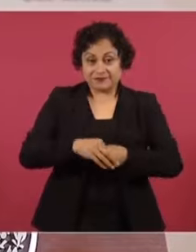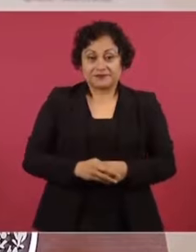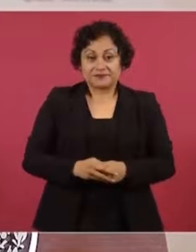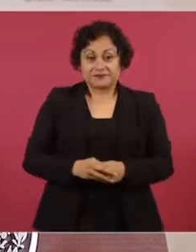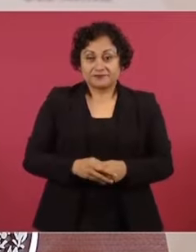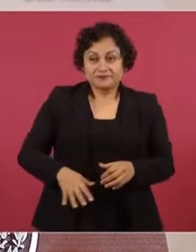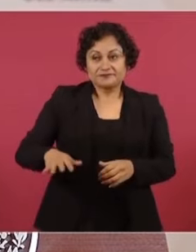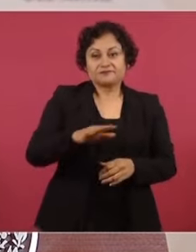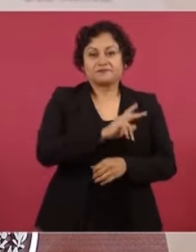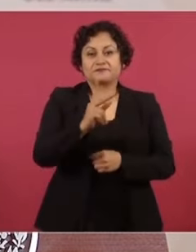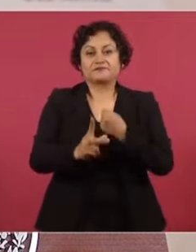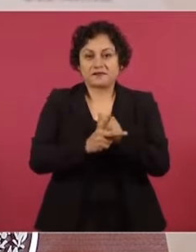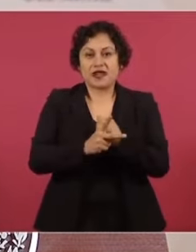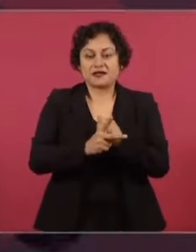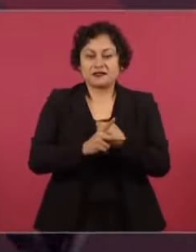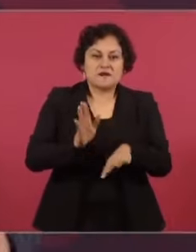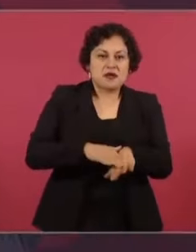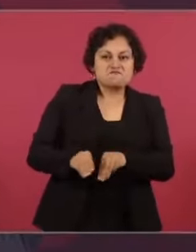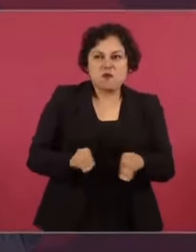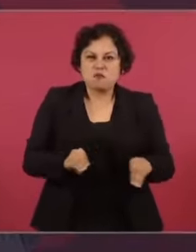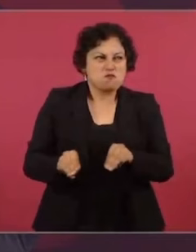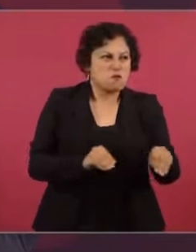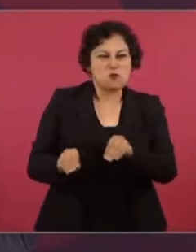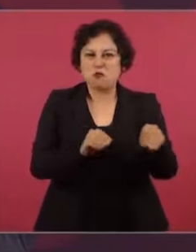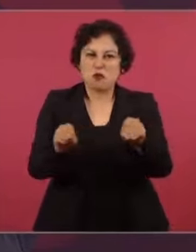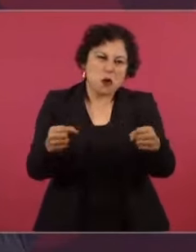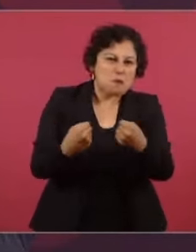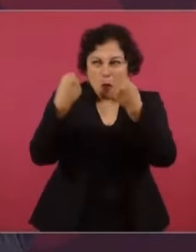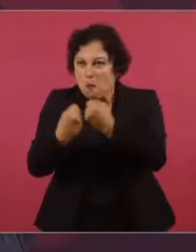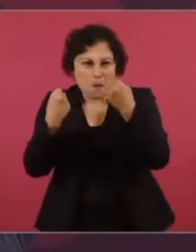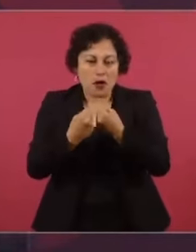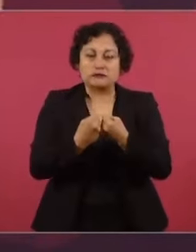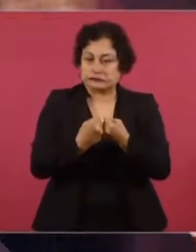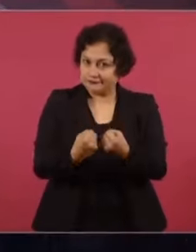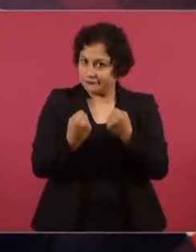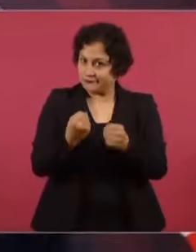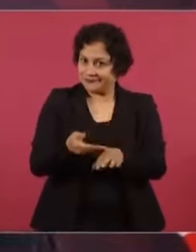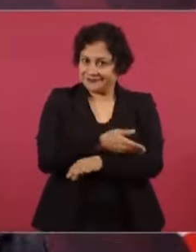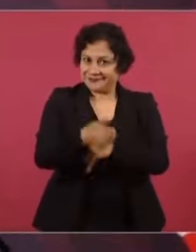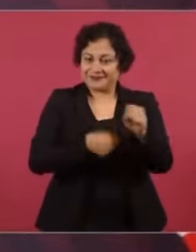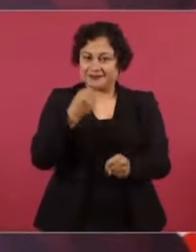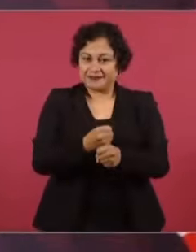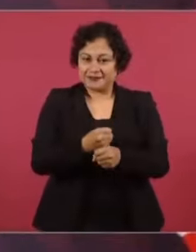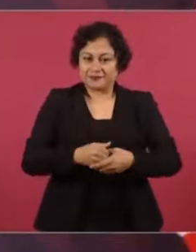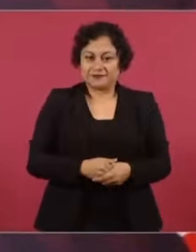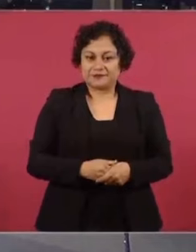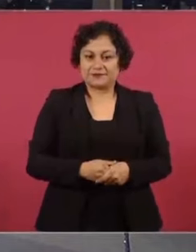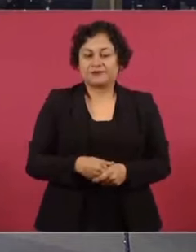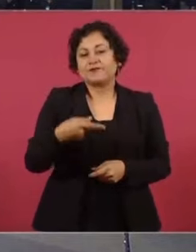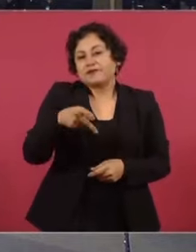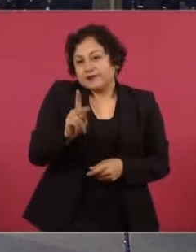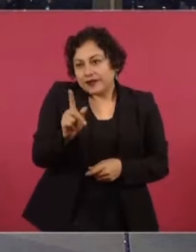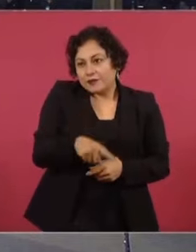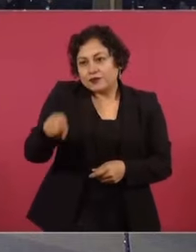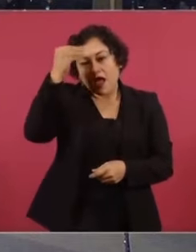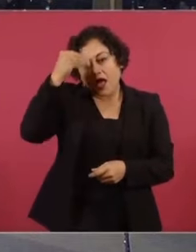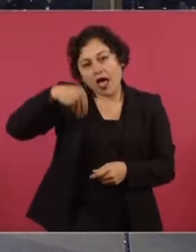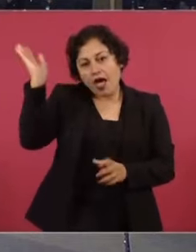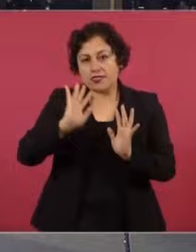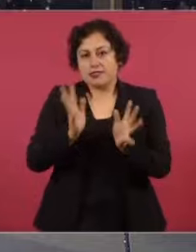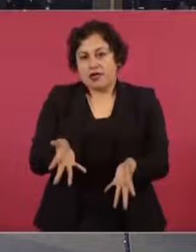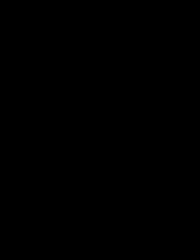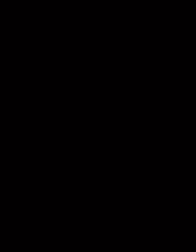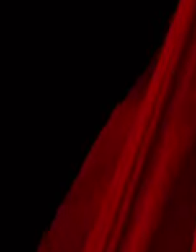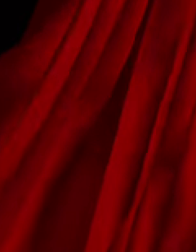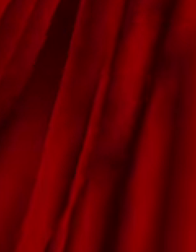el país había más movimiento incluso confrontación que pasa que se olvida eso ahora